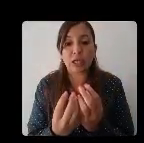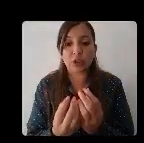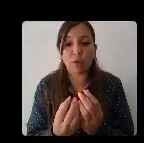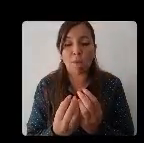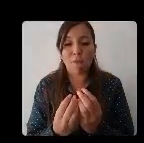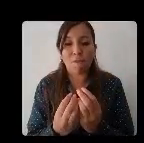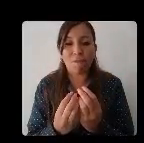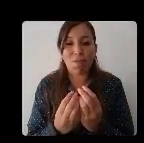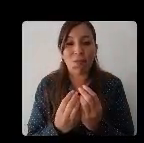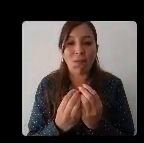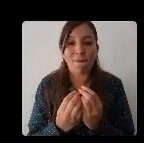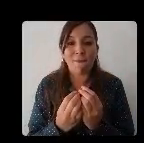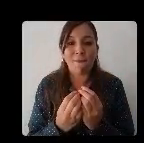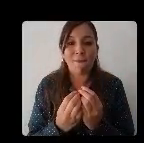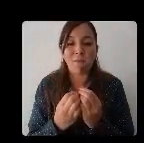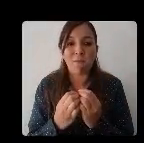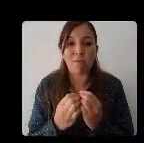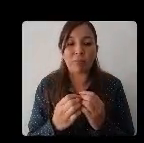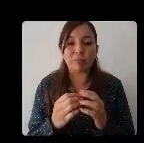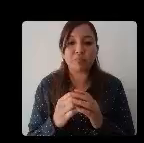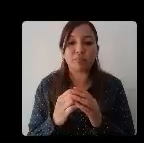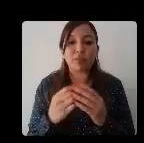visitante también valore lo que nosotros tenemos